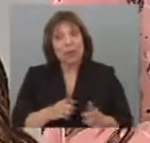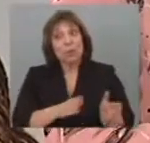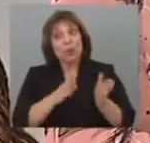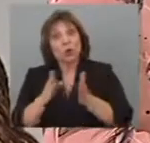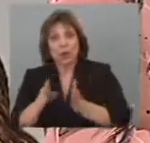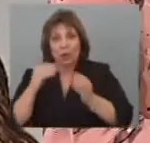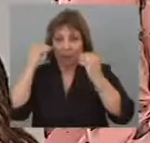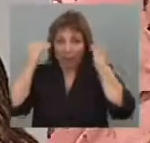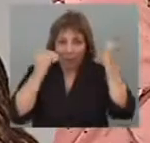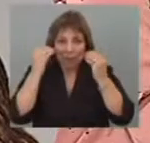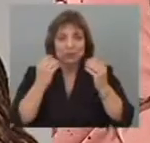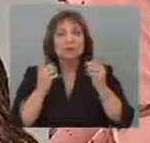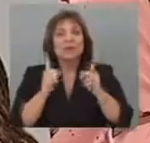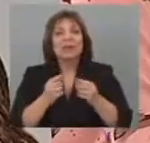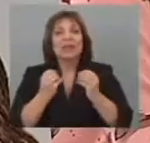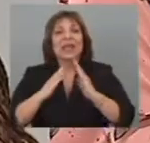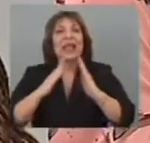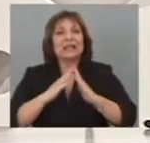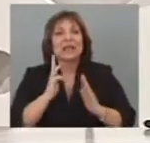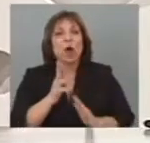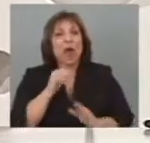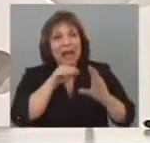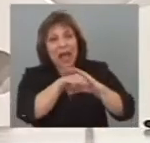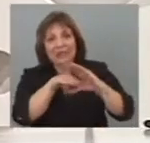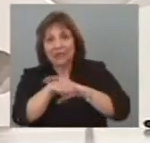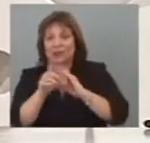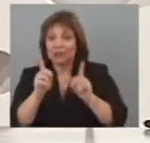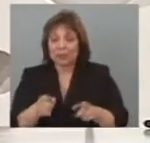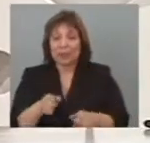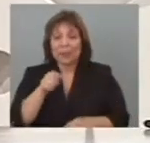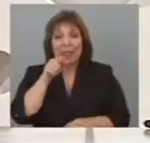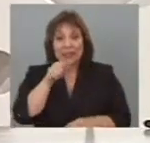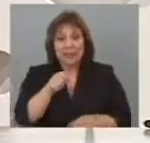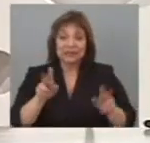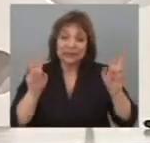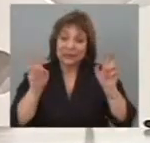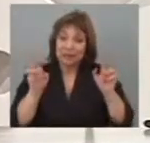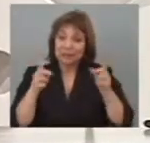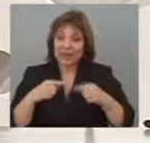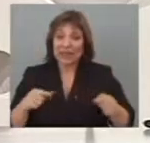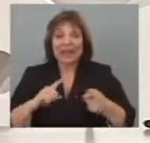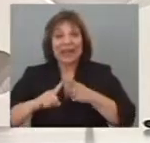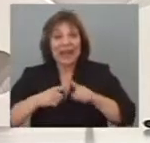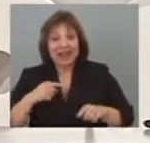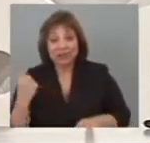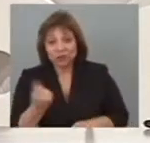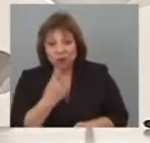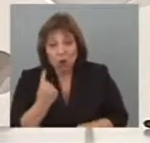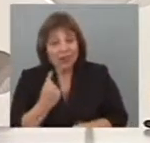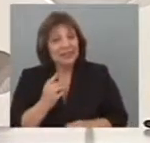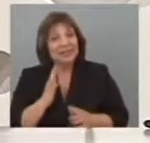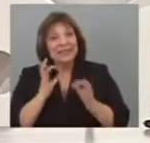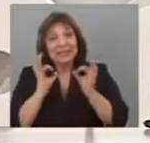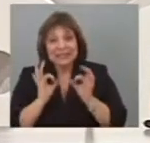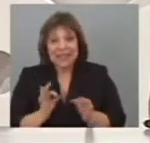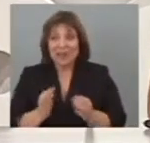que debe atenderse, que es lo que pasa en los hogares. Sí, ese es el drama que tiene este tema, porque las relaciones se conciben para que sea un lugar